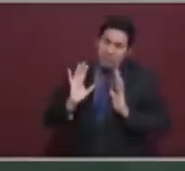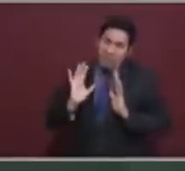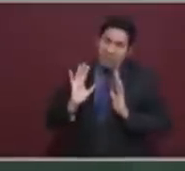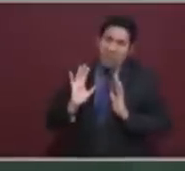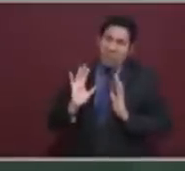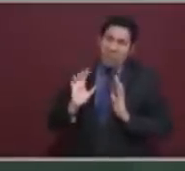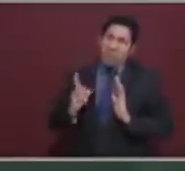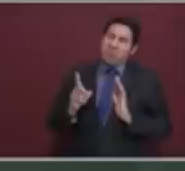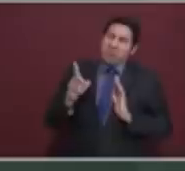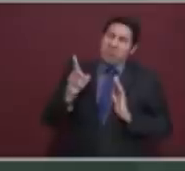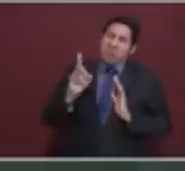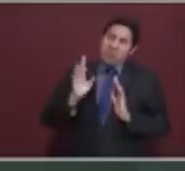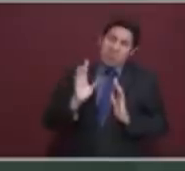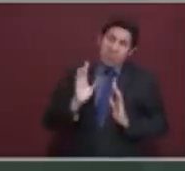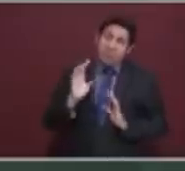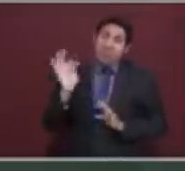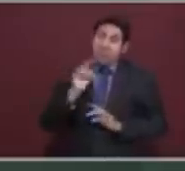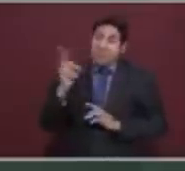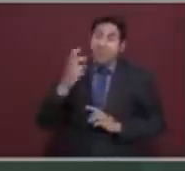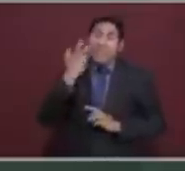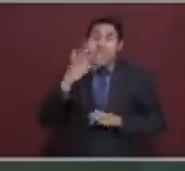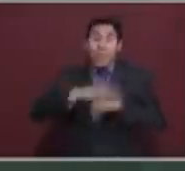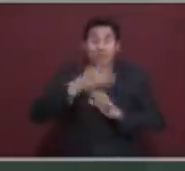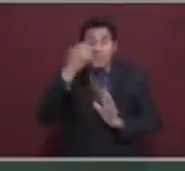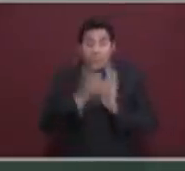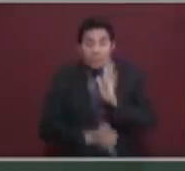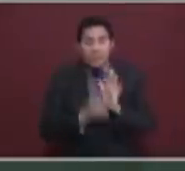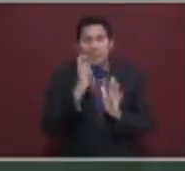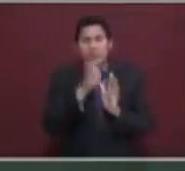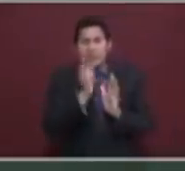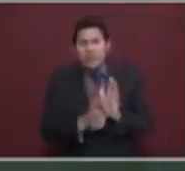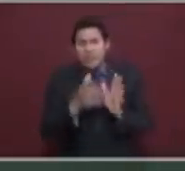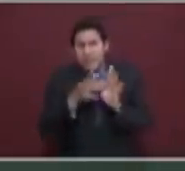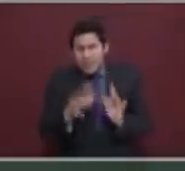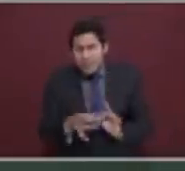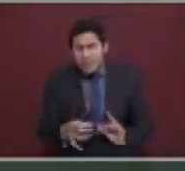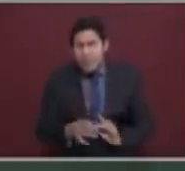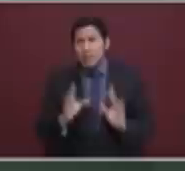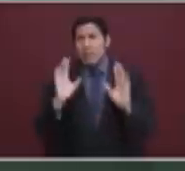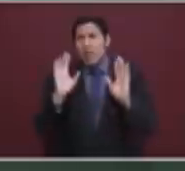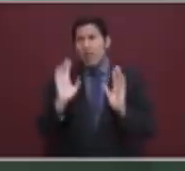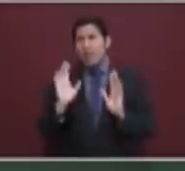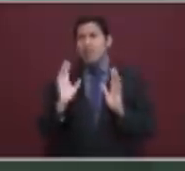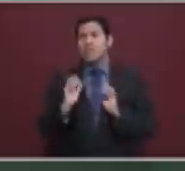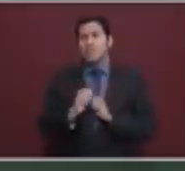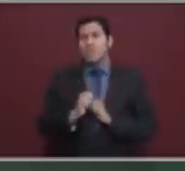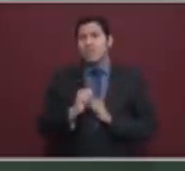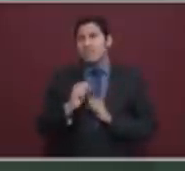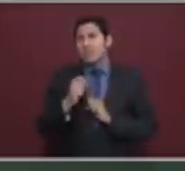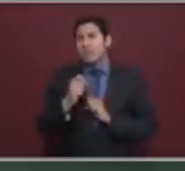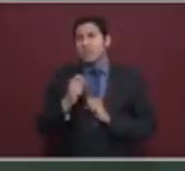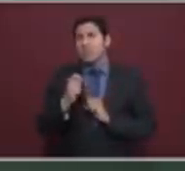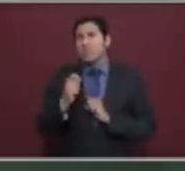los que deseen eso acerca de